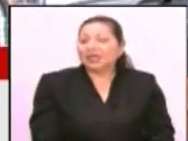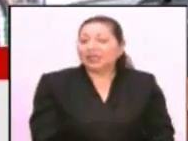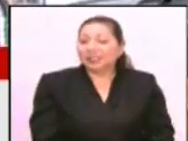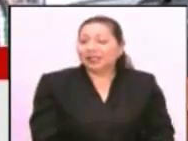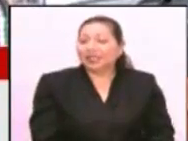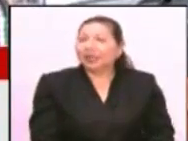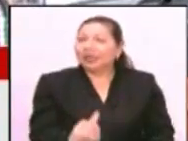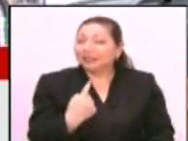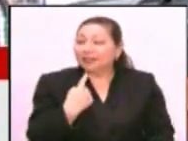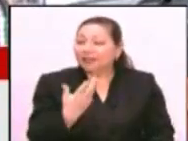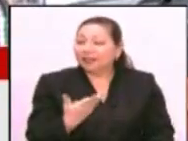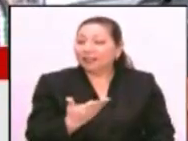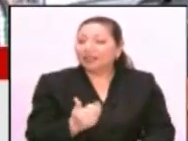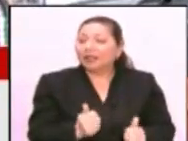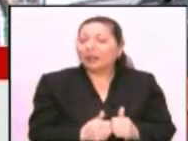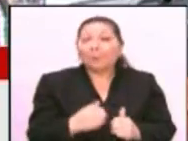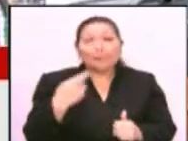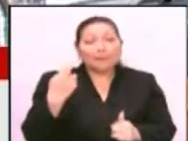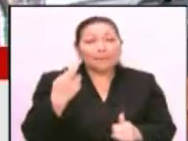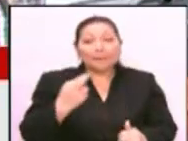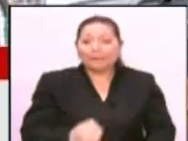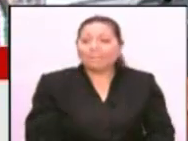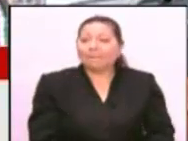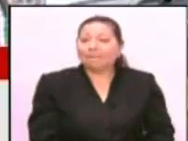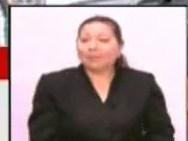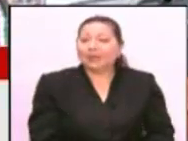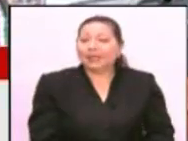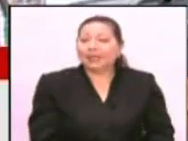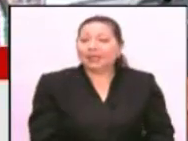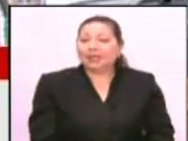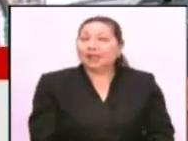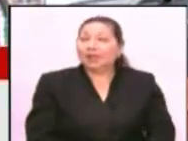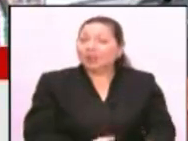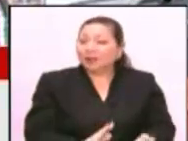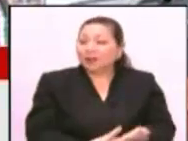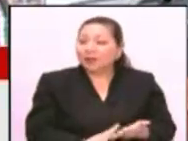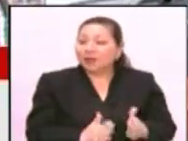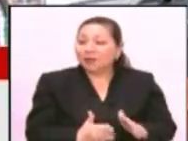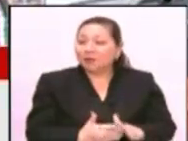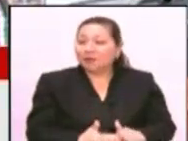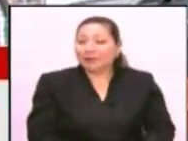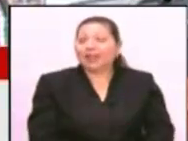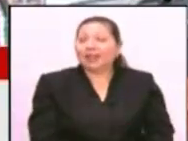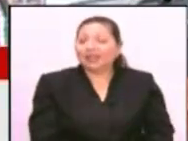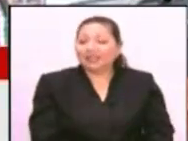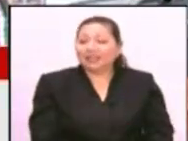que quería cerrar un poquito con las políticas de prestación de servicio a la comunidad.